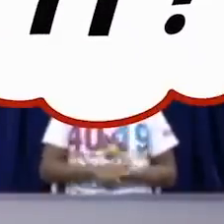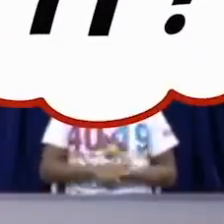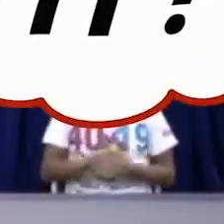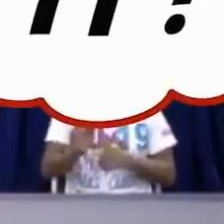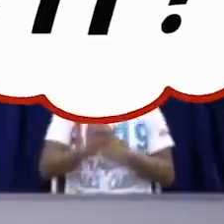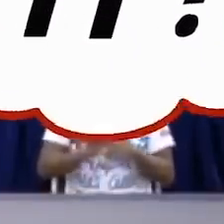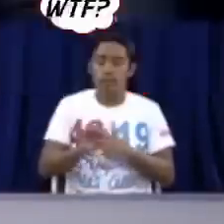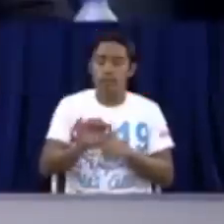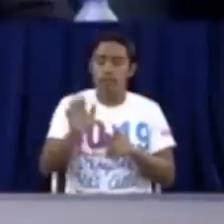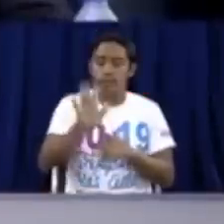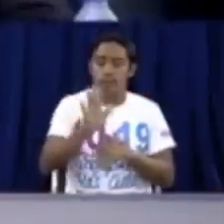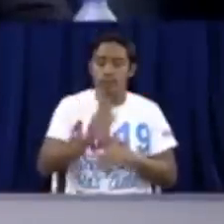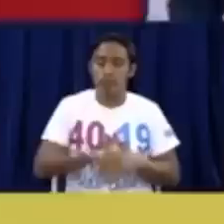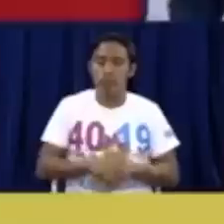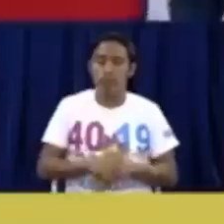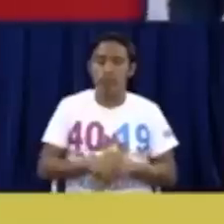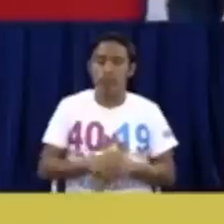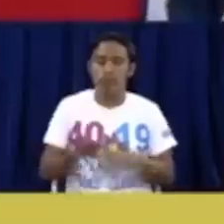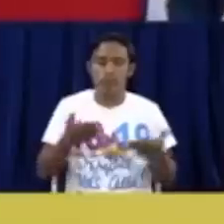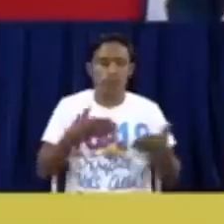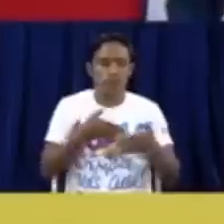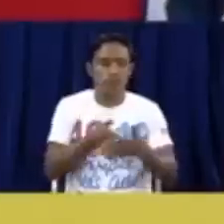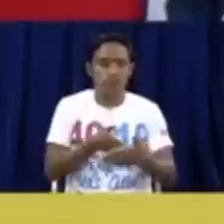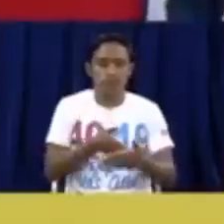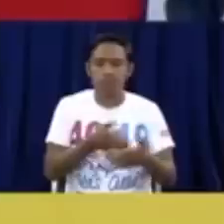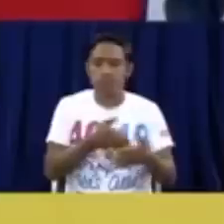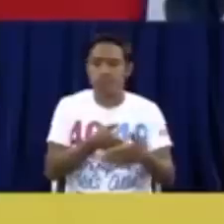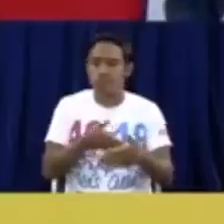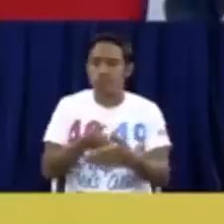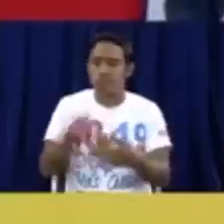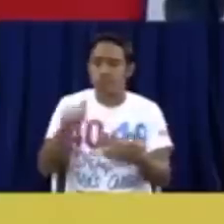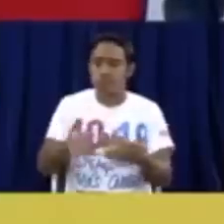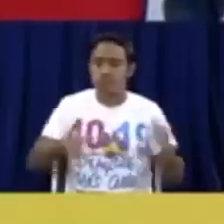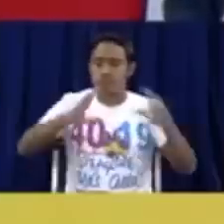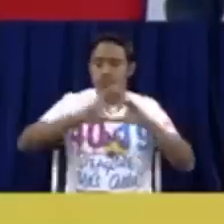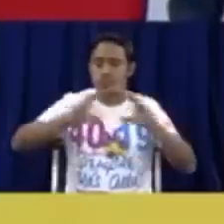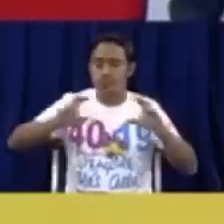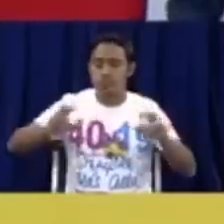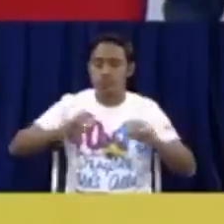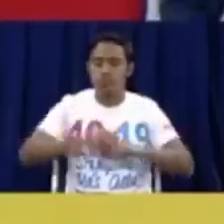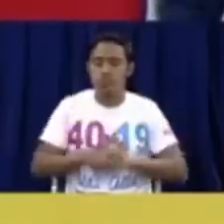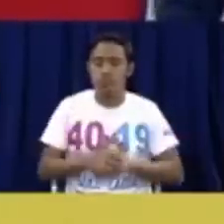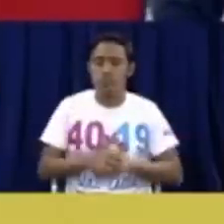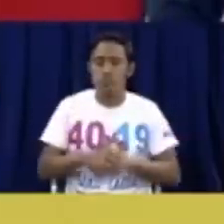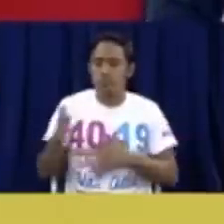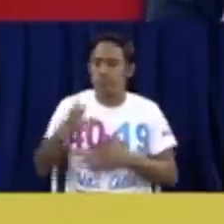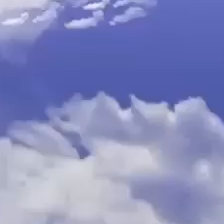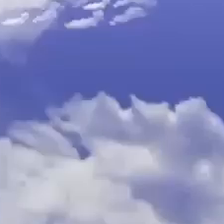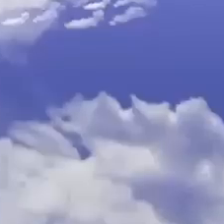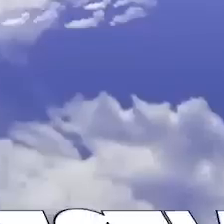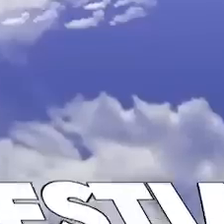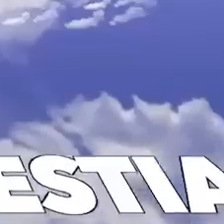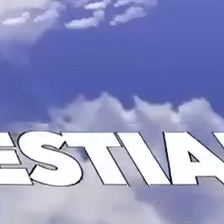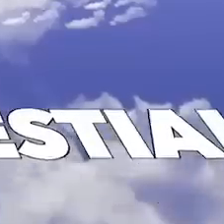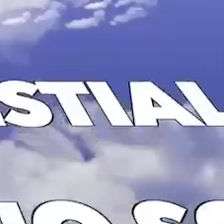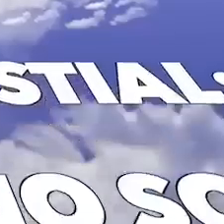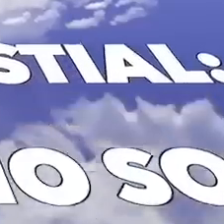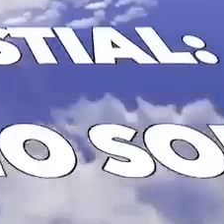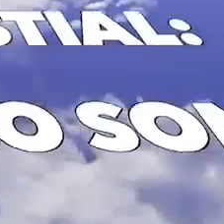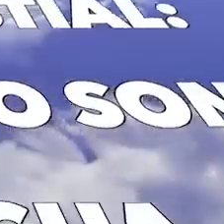para que cesen a Nicaragua las imposiciones.